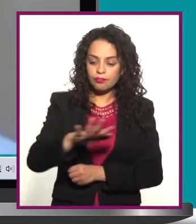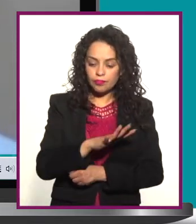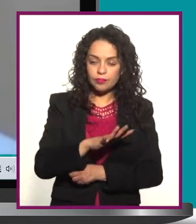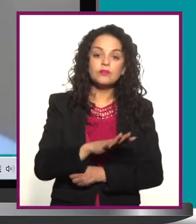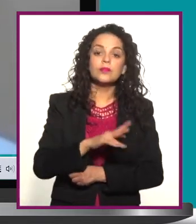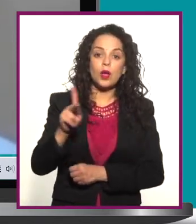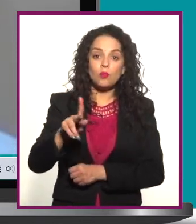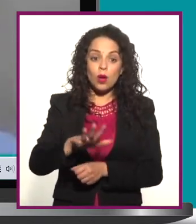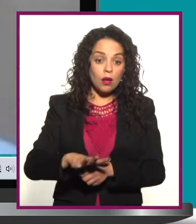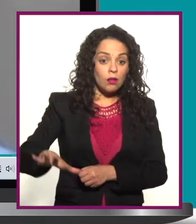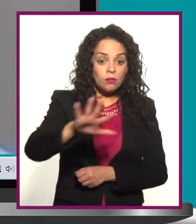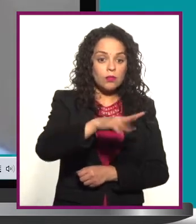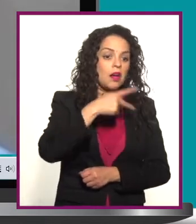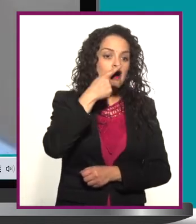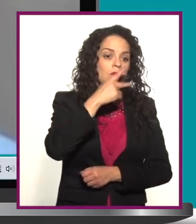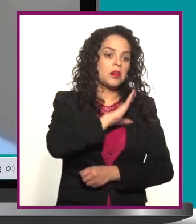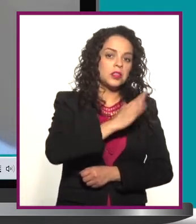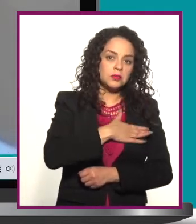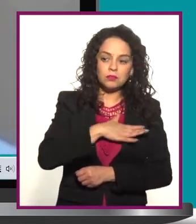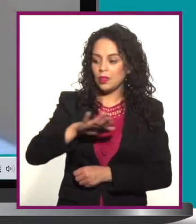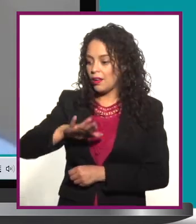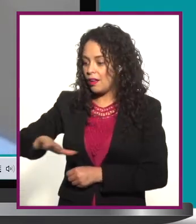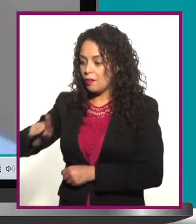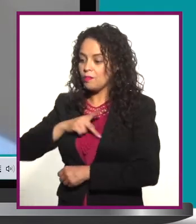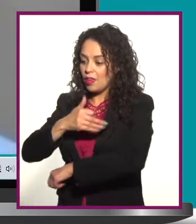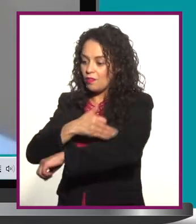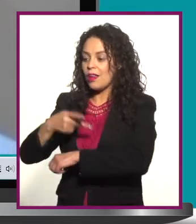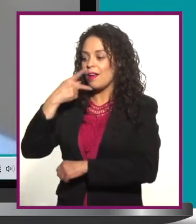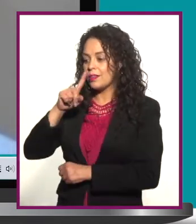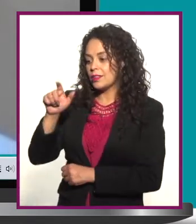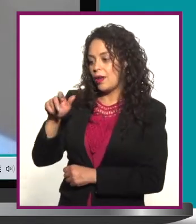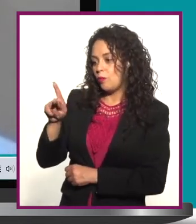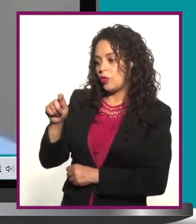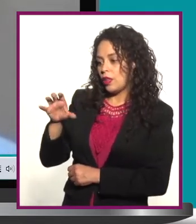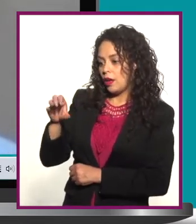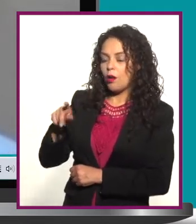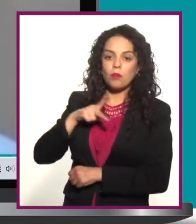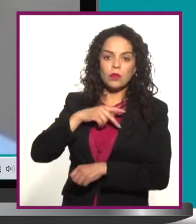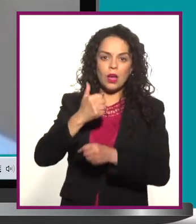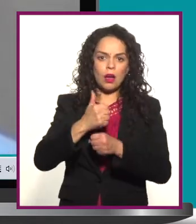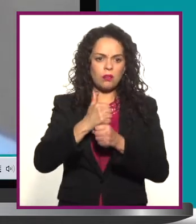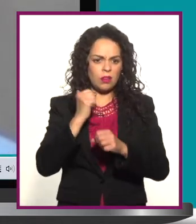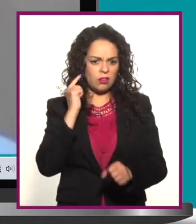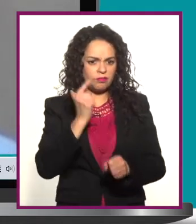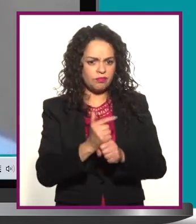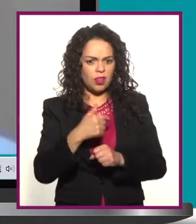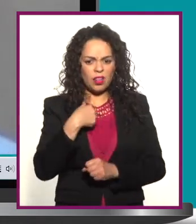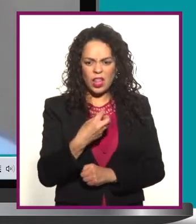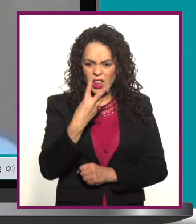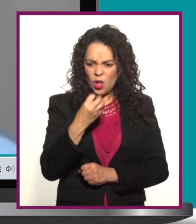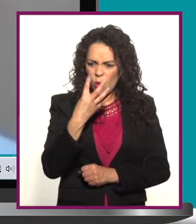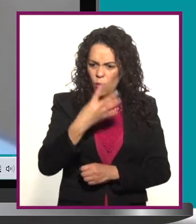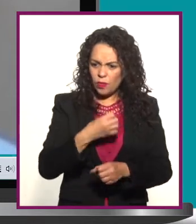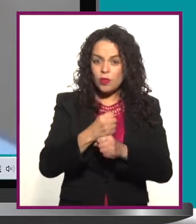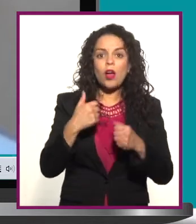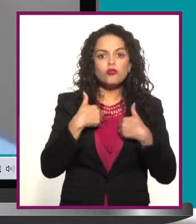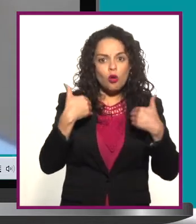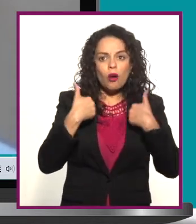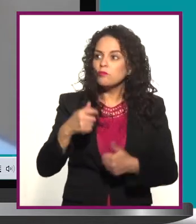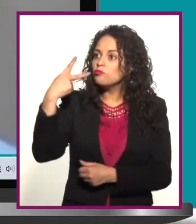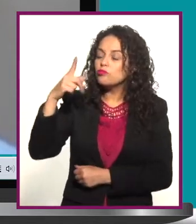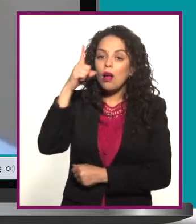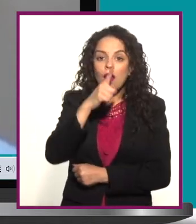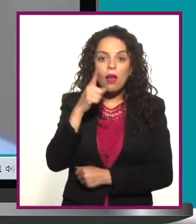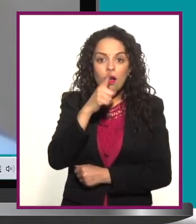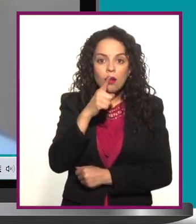contexto familiar, y en el resto del pueblo se hablaba el español. Y mi abuela se dio cuenta que yo, como a los 3 o 4 años,